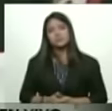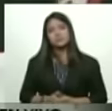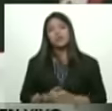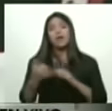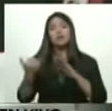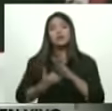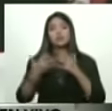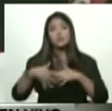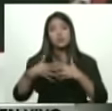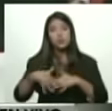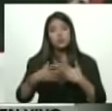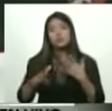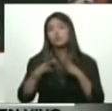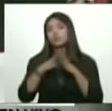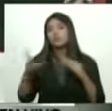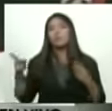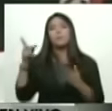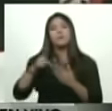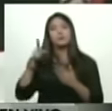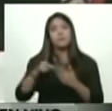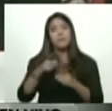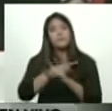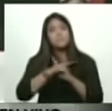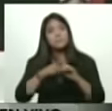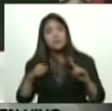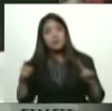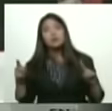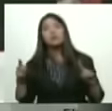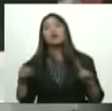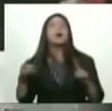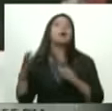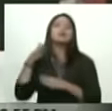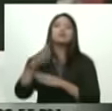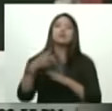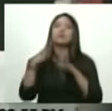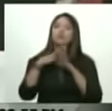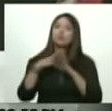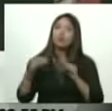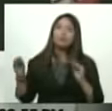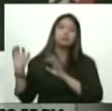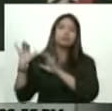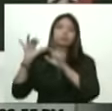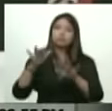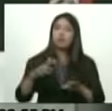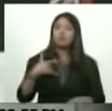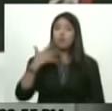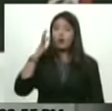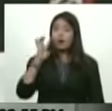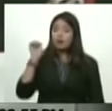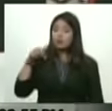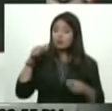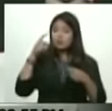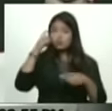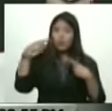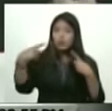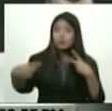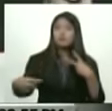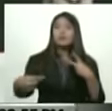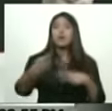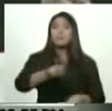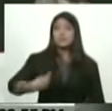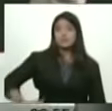industriales participando de manera activa, pero sobre todo han asistido de manera masiva a la convocatoria. Yo diría que en estos días, desde que el